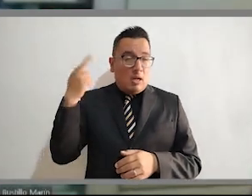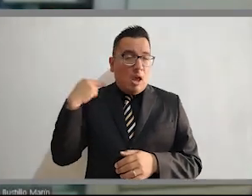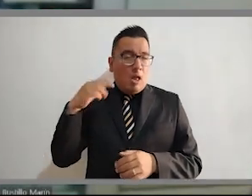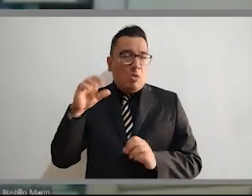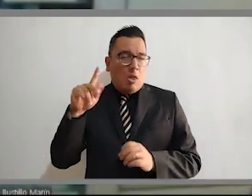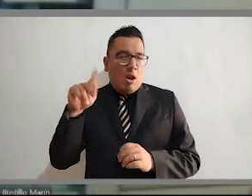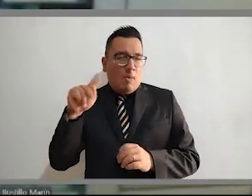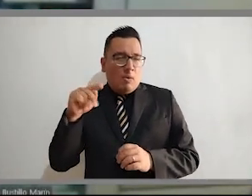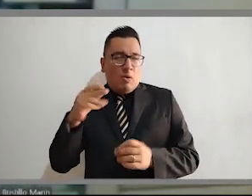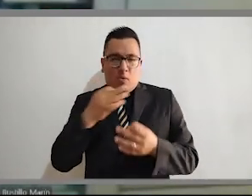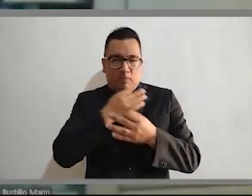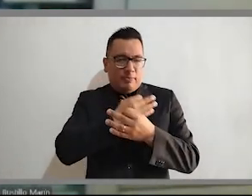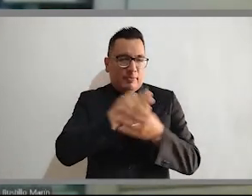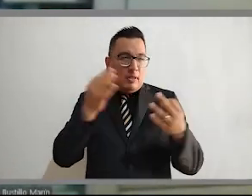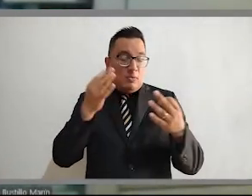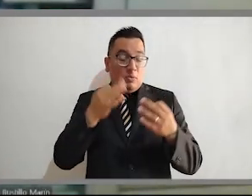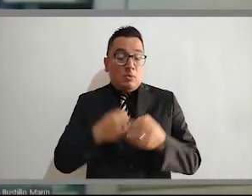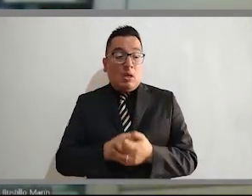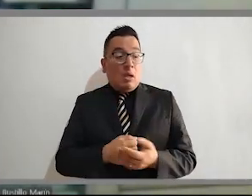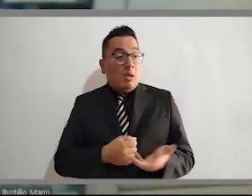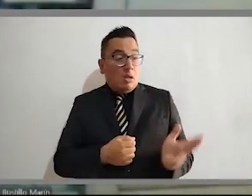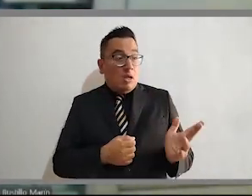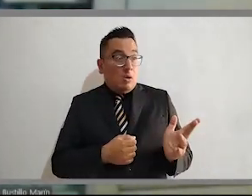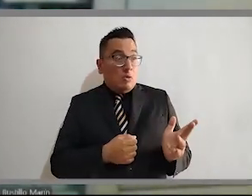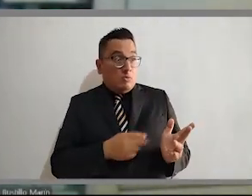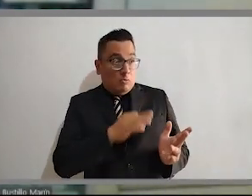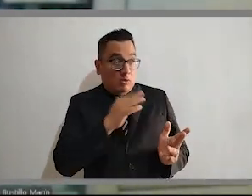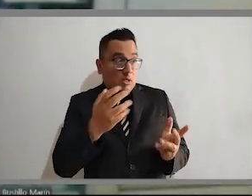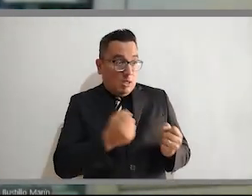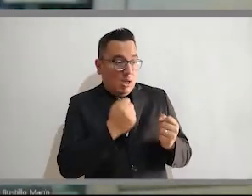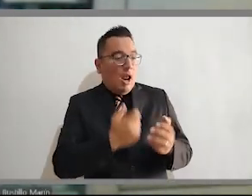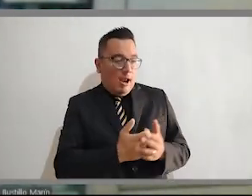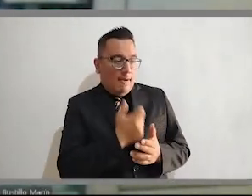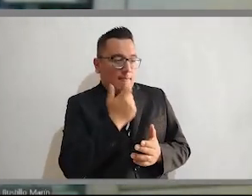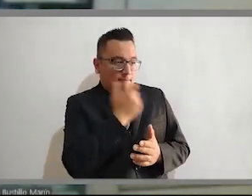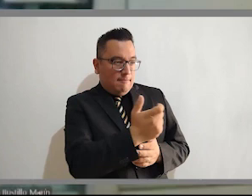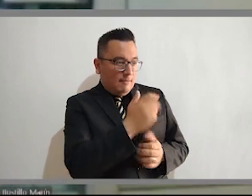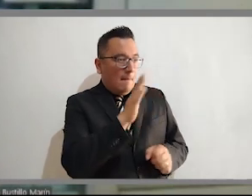las que no van a ganar, ¿no?